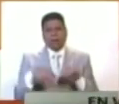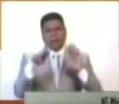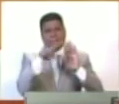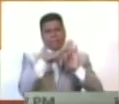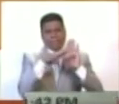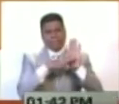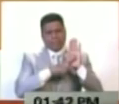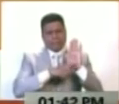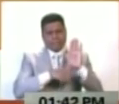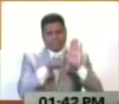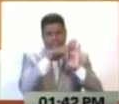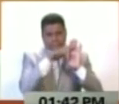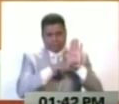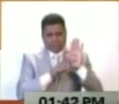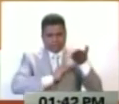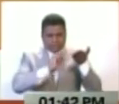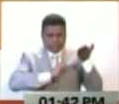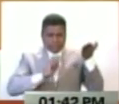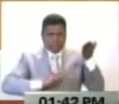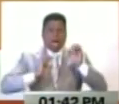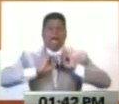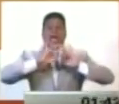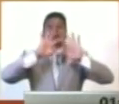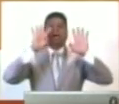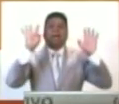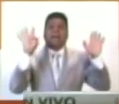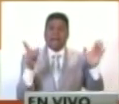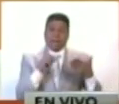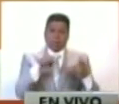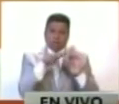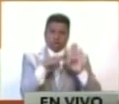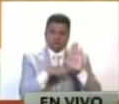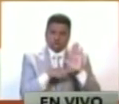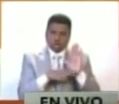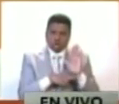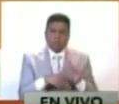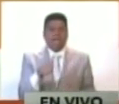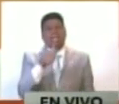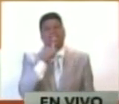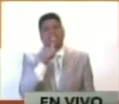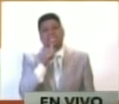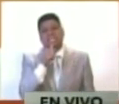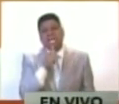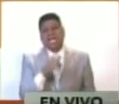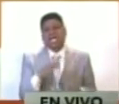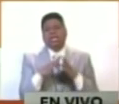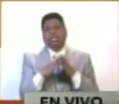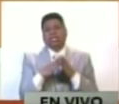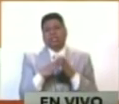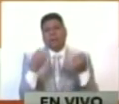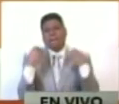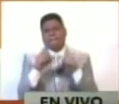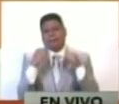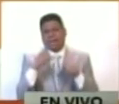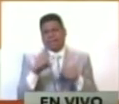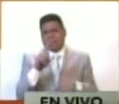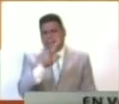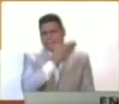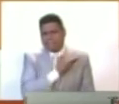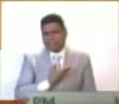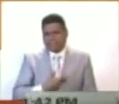el Tratado de Oro Preto, que fueron muy claros en su normativa sobre a quién corresponde el ejercicio legítimo de la presidencia pro tempore